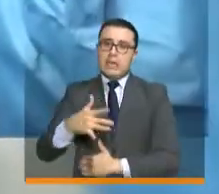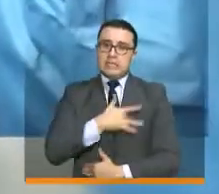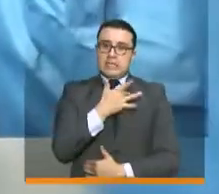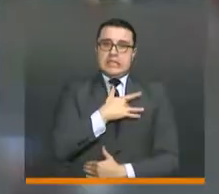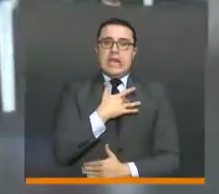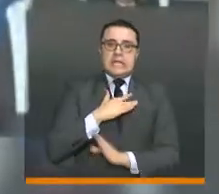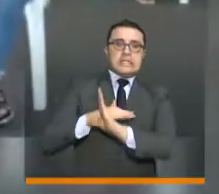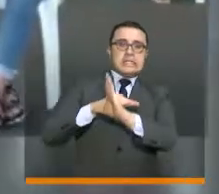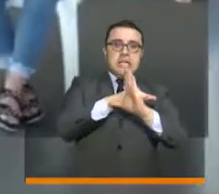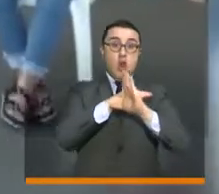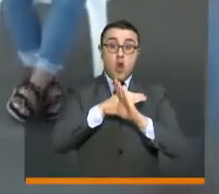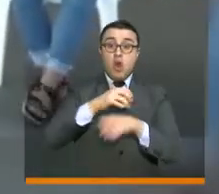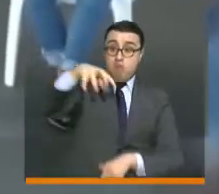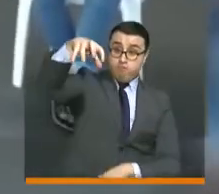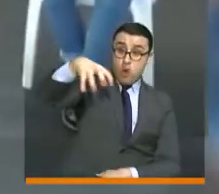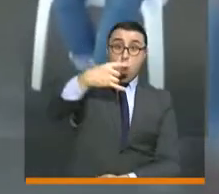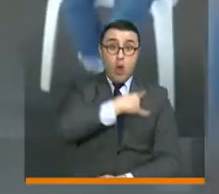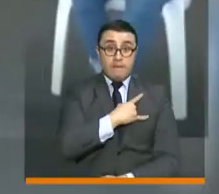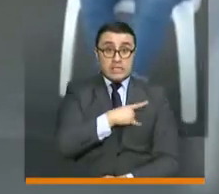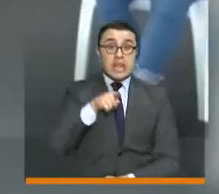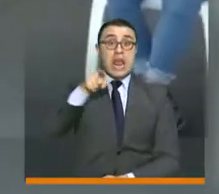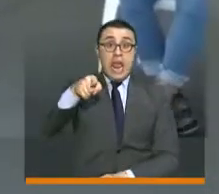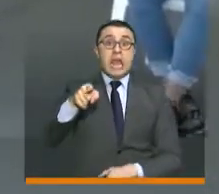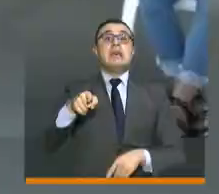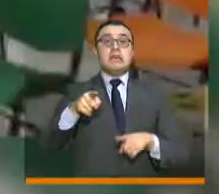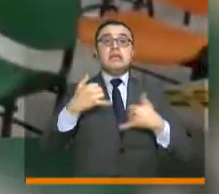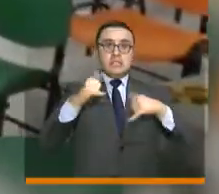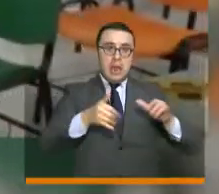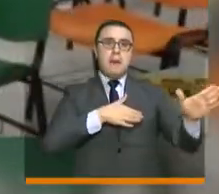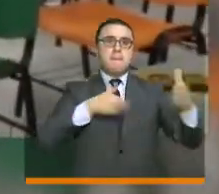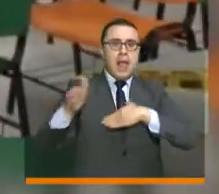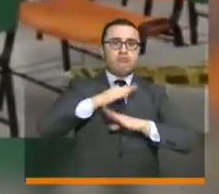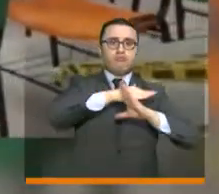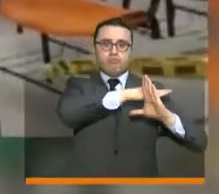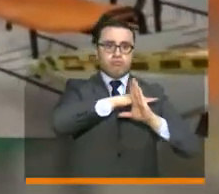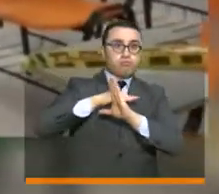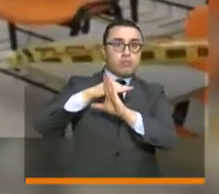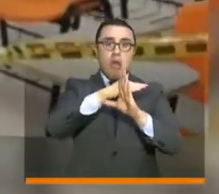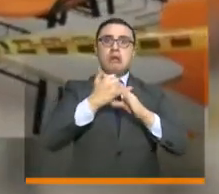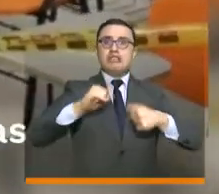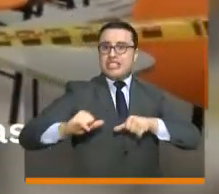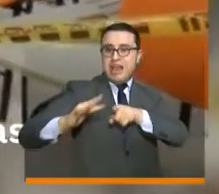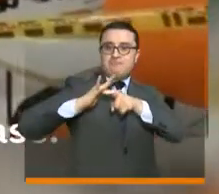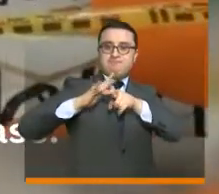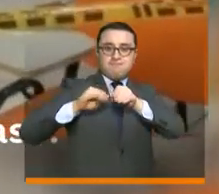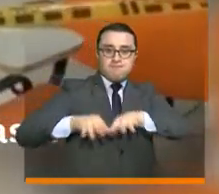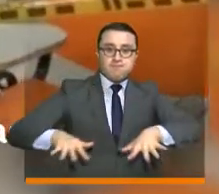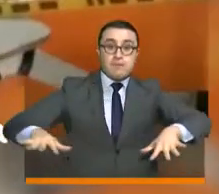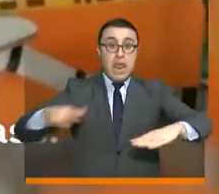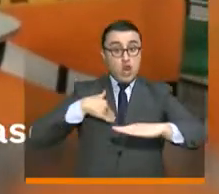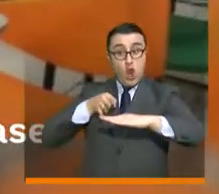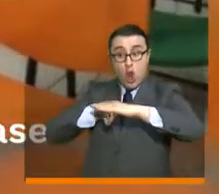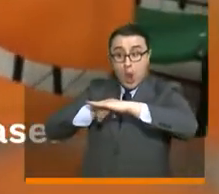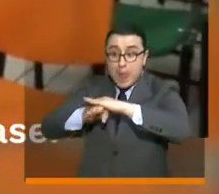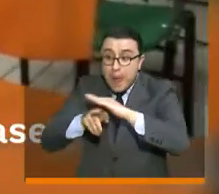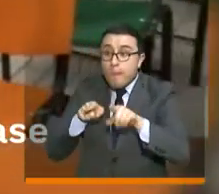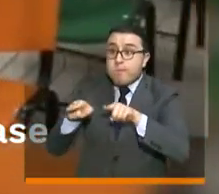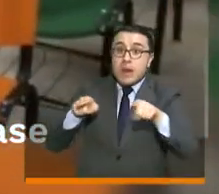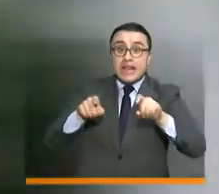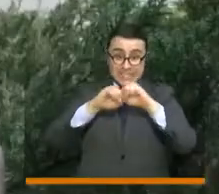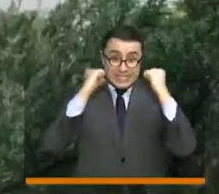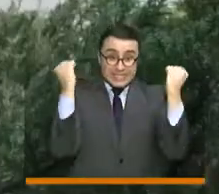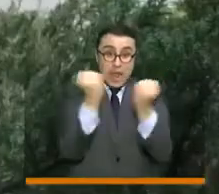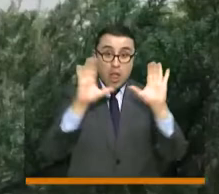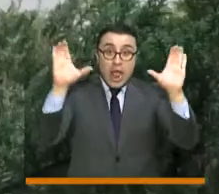la universidad se ha implementado el plan de bioseguridad desde la entrada e incluso en los salones de